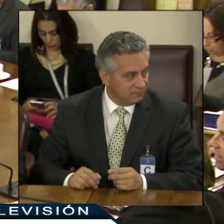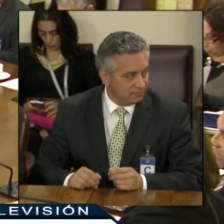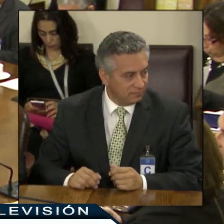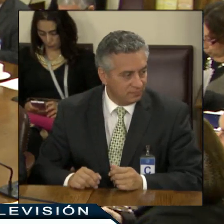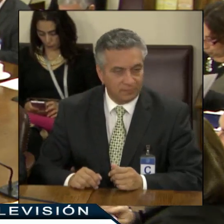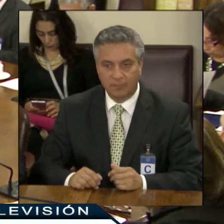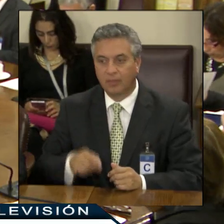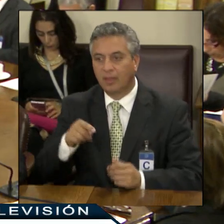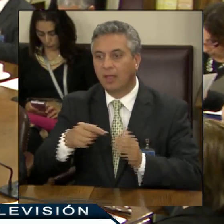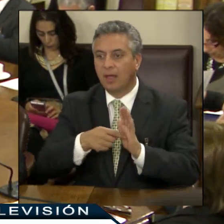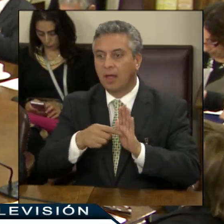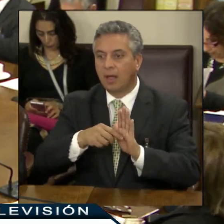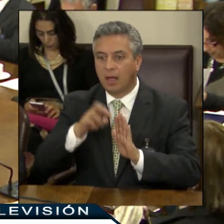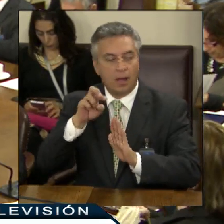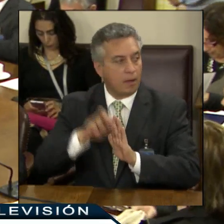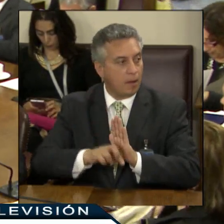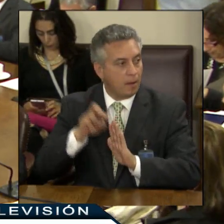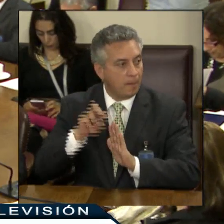tieny